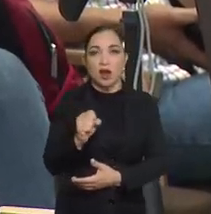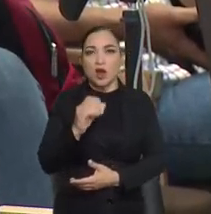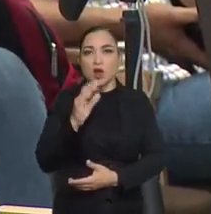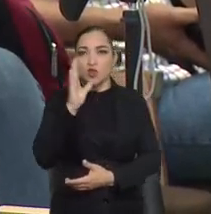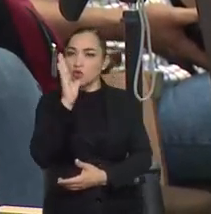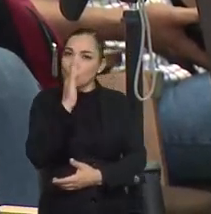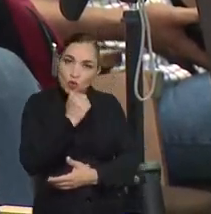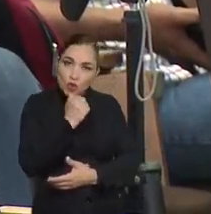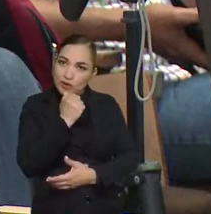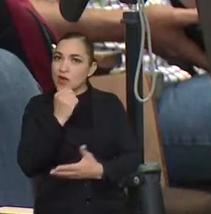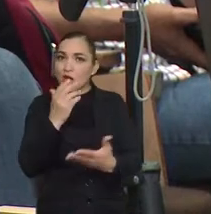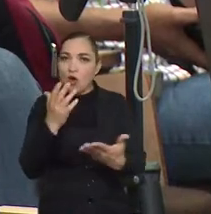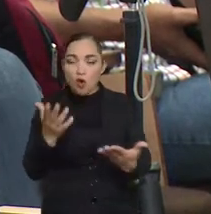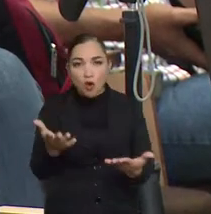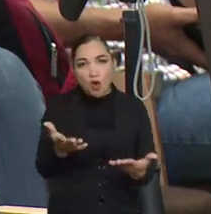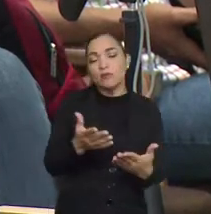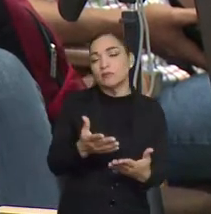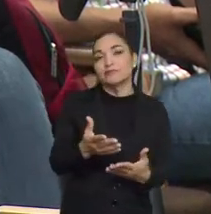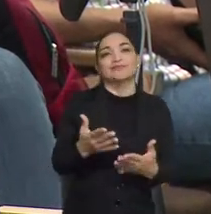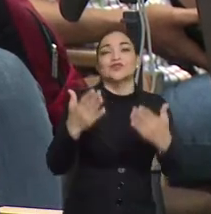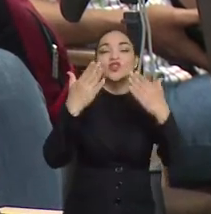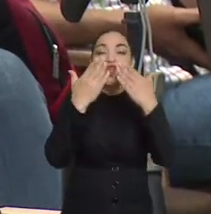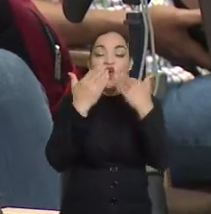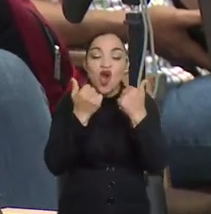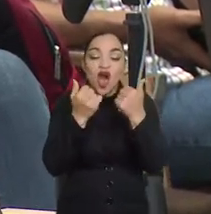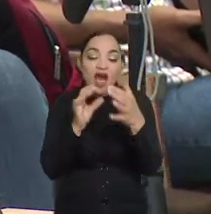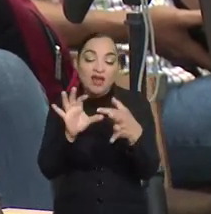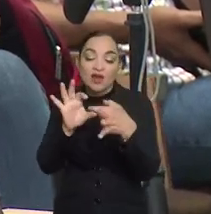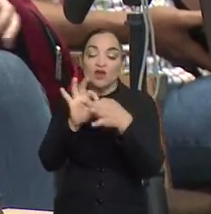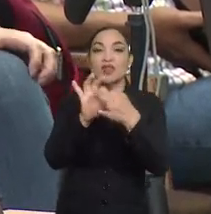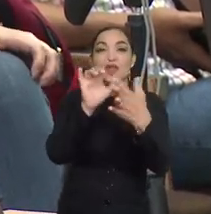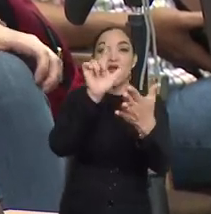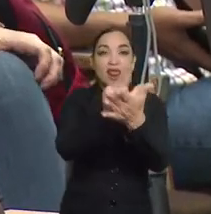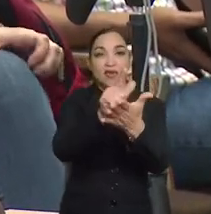puede? Porque no tiene legitimación. El amparo es para particulares. Para particulares.